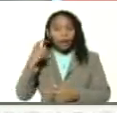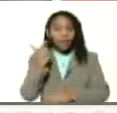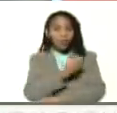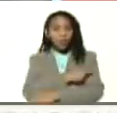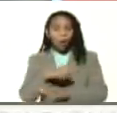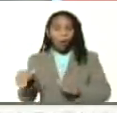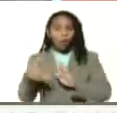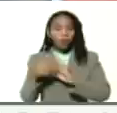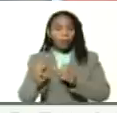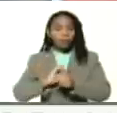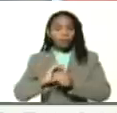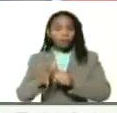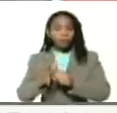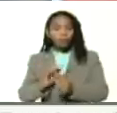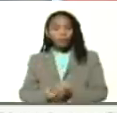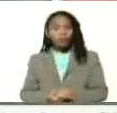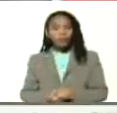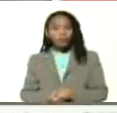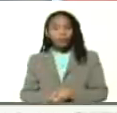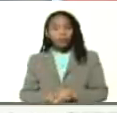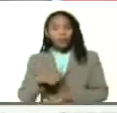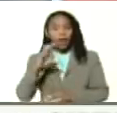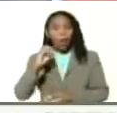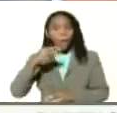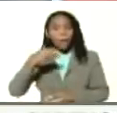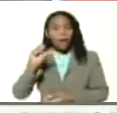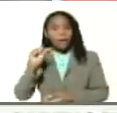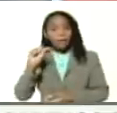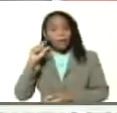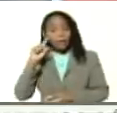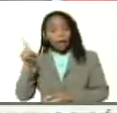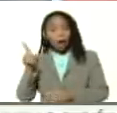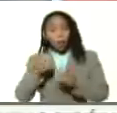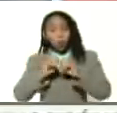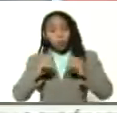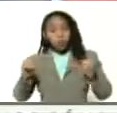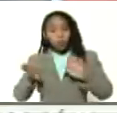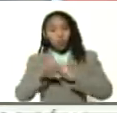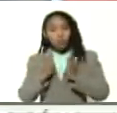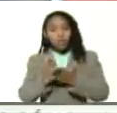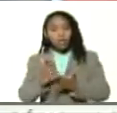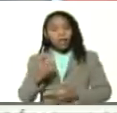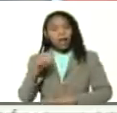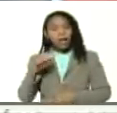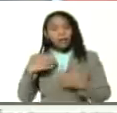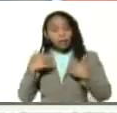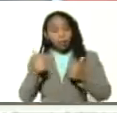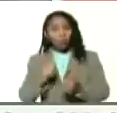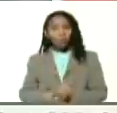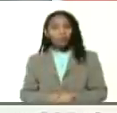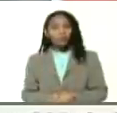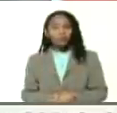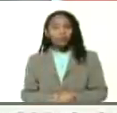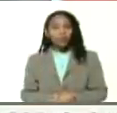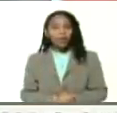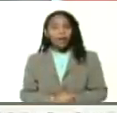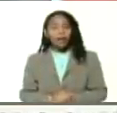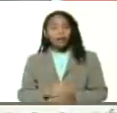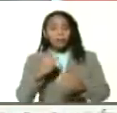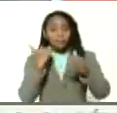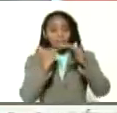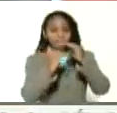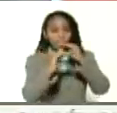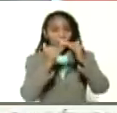contra el COVID a través de la OPS y a través de la Organización Mundial de la Salud. Envía comunicación